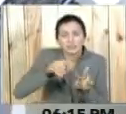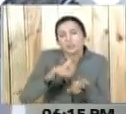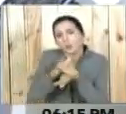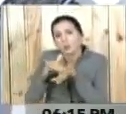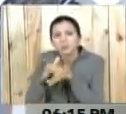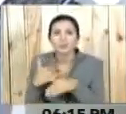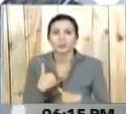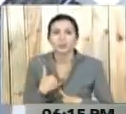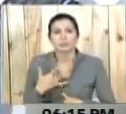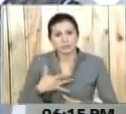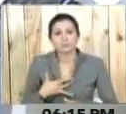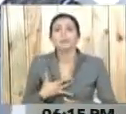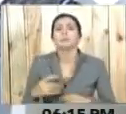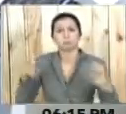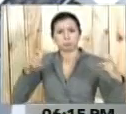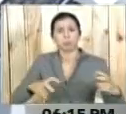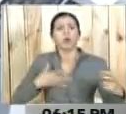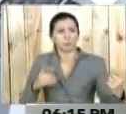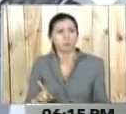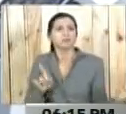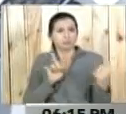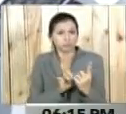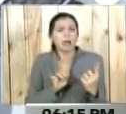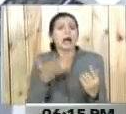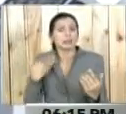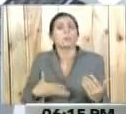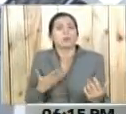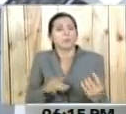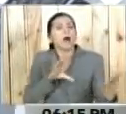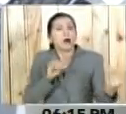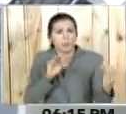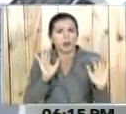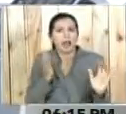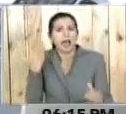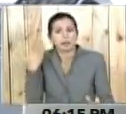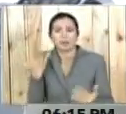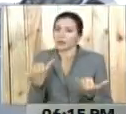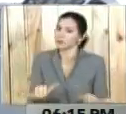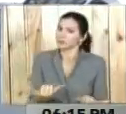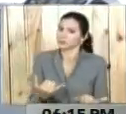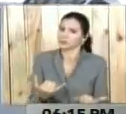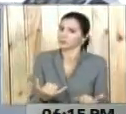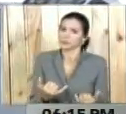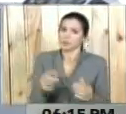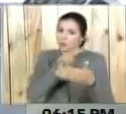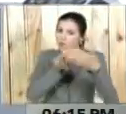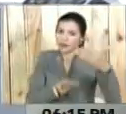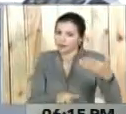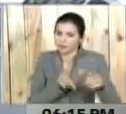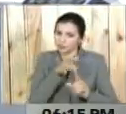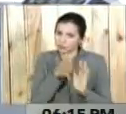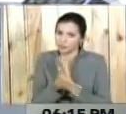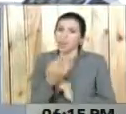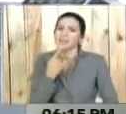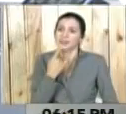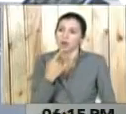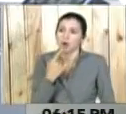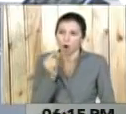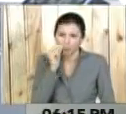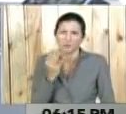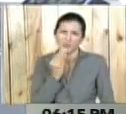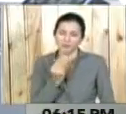yo sentía que se podía conversar con este señor. Yo no voy a leer ese link ni voy a opinar acerca de lo que dijo, pero vamos a